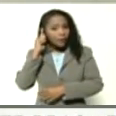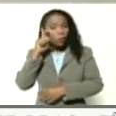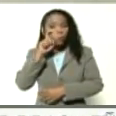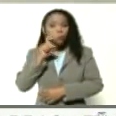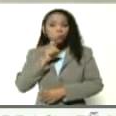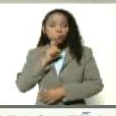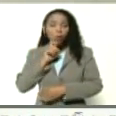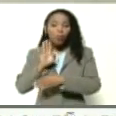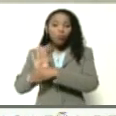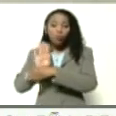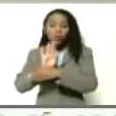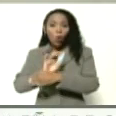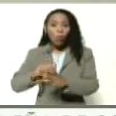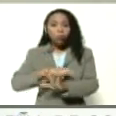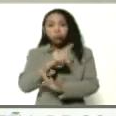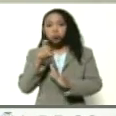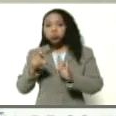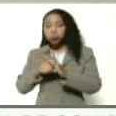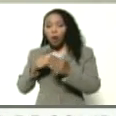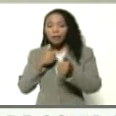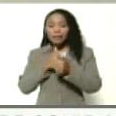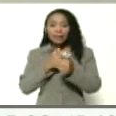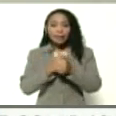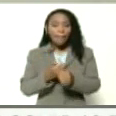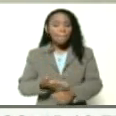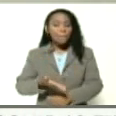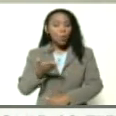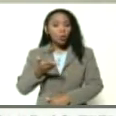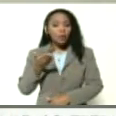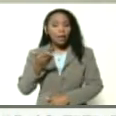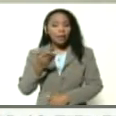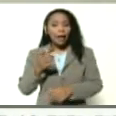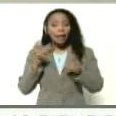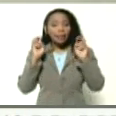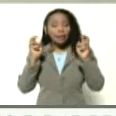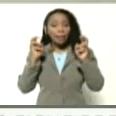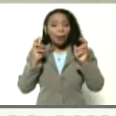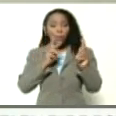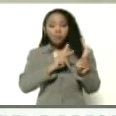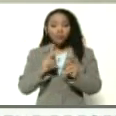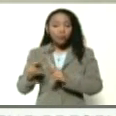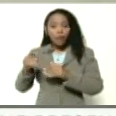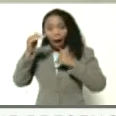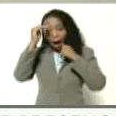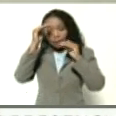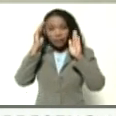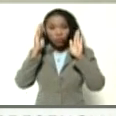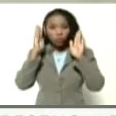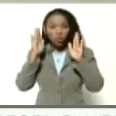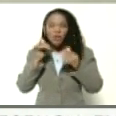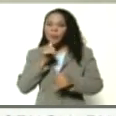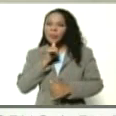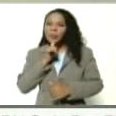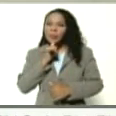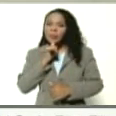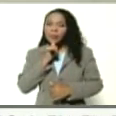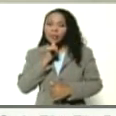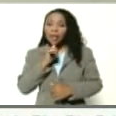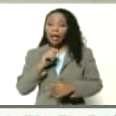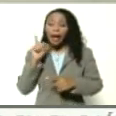la protección y asistencia prioritaria en el marco del Plan Estratégico de Atención a quienes padecen